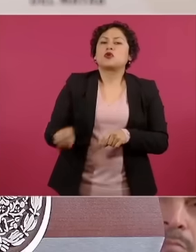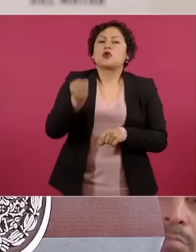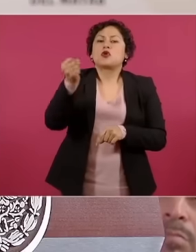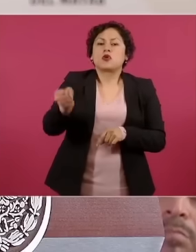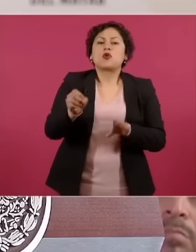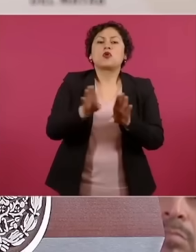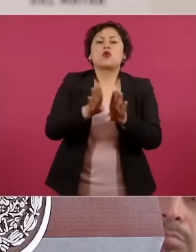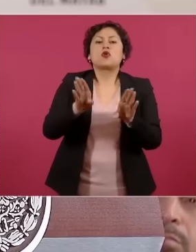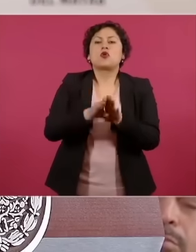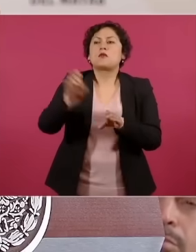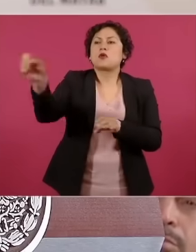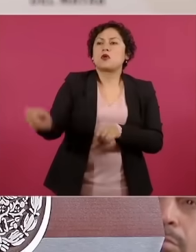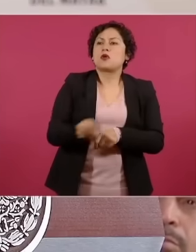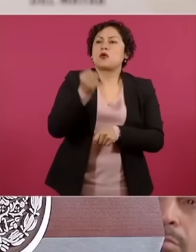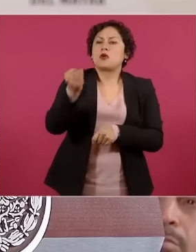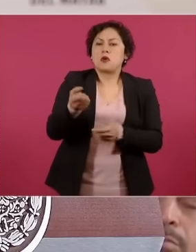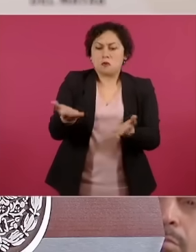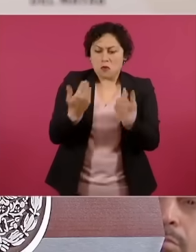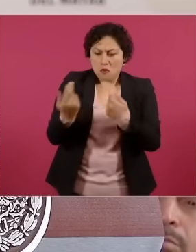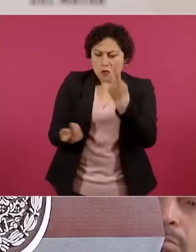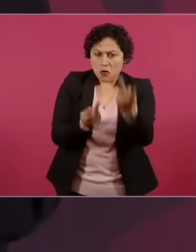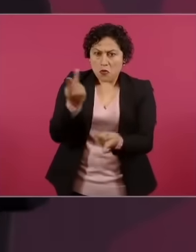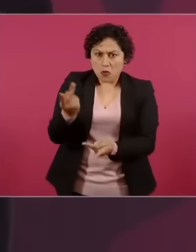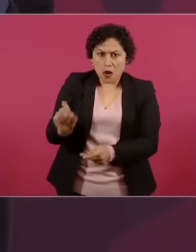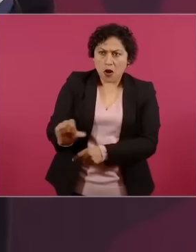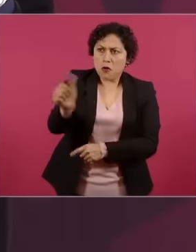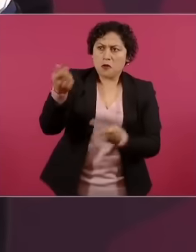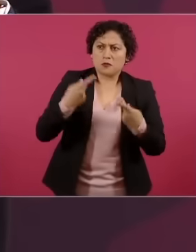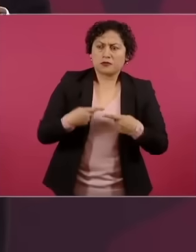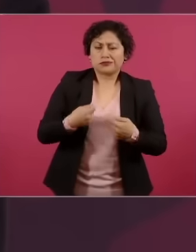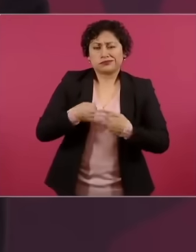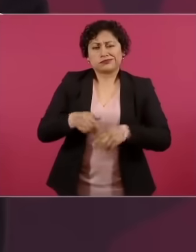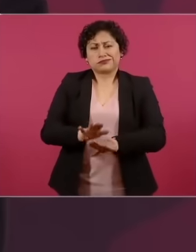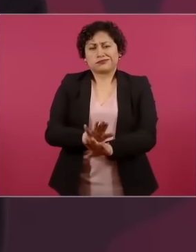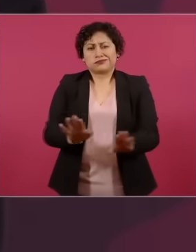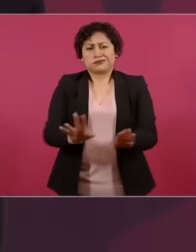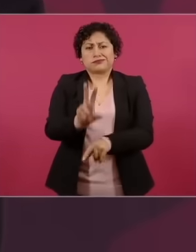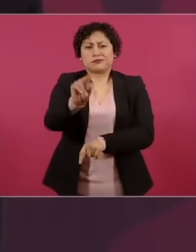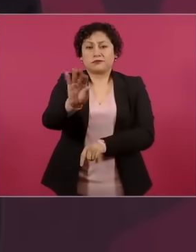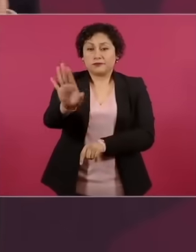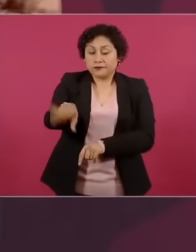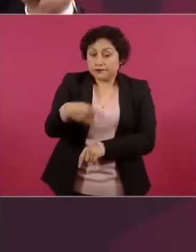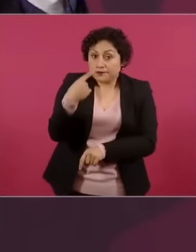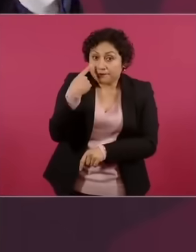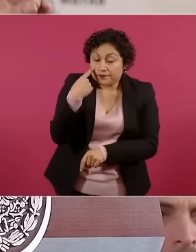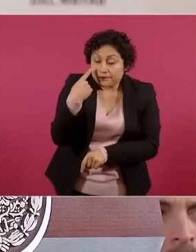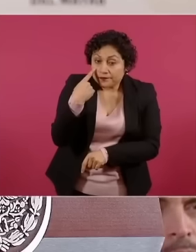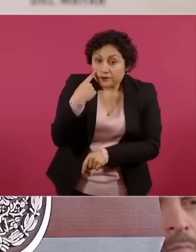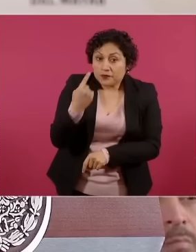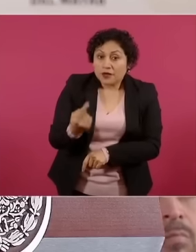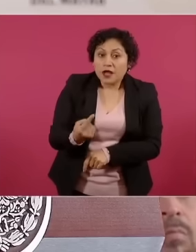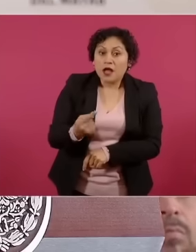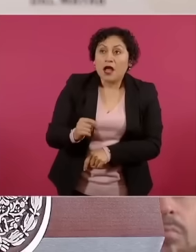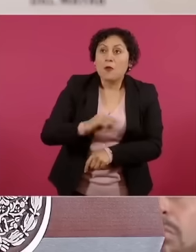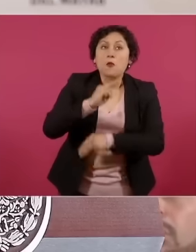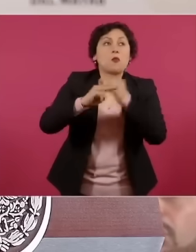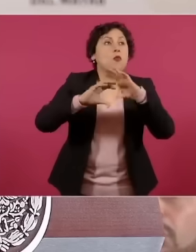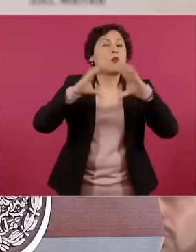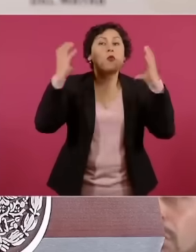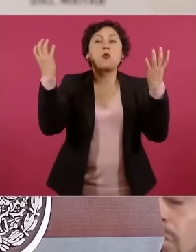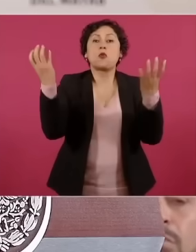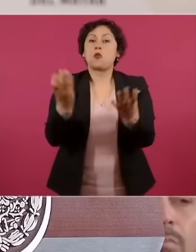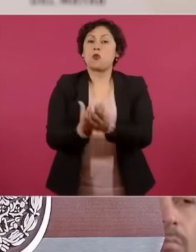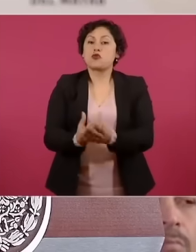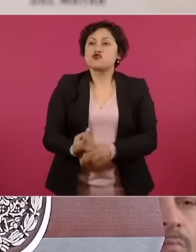los acusados. Aquí no. No hay un presidente, ¿sí?, que atienda todos los días